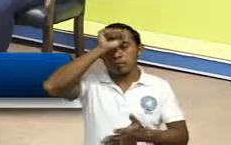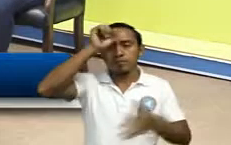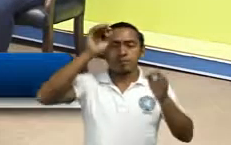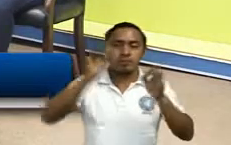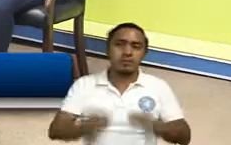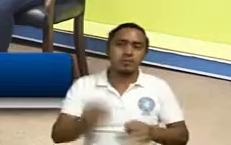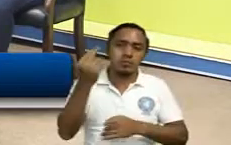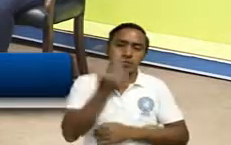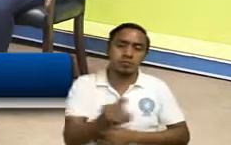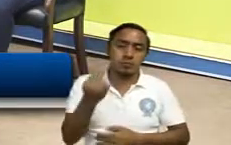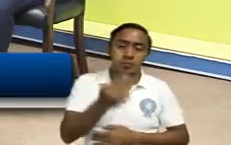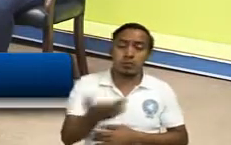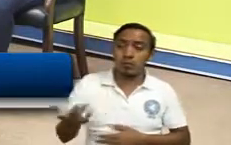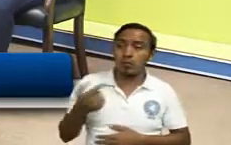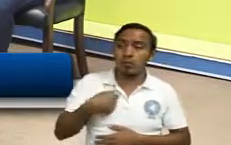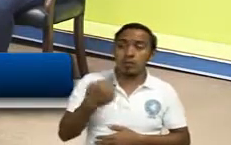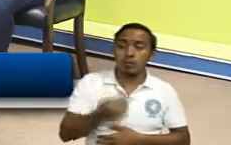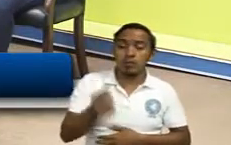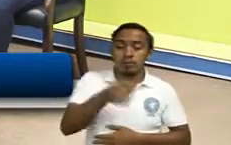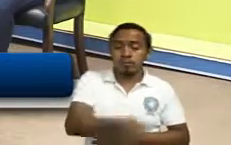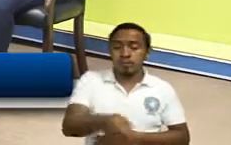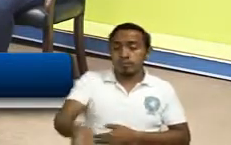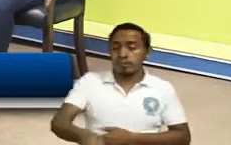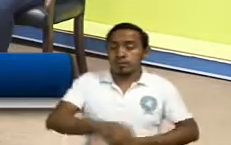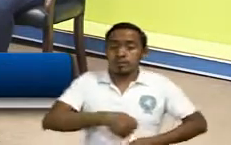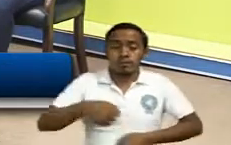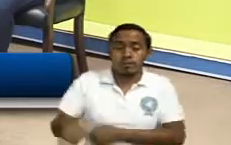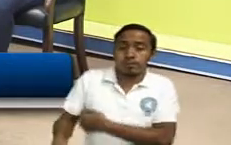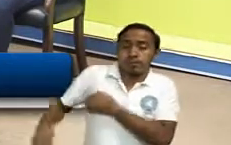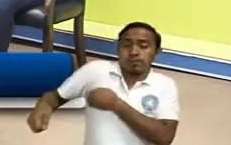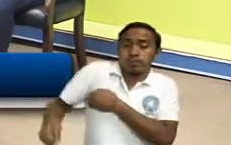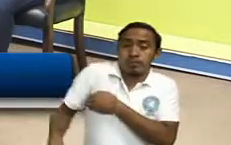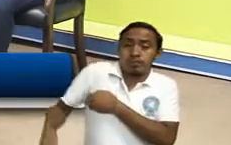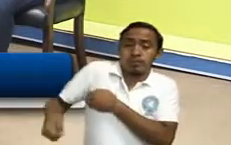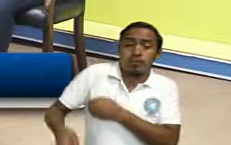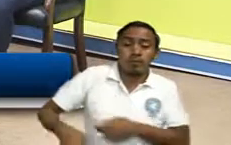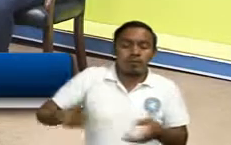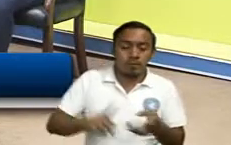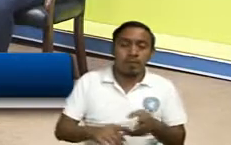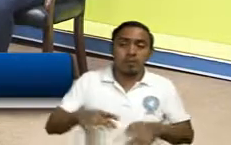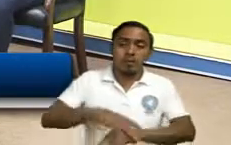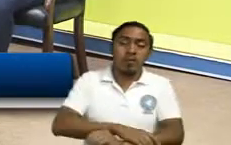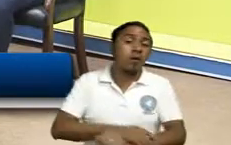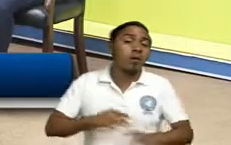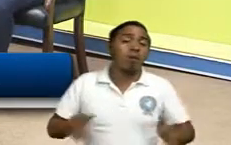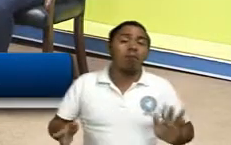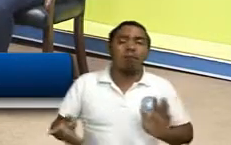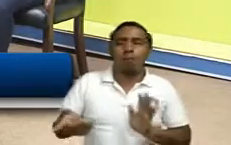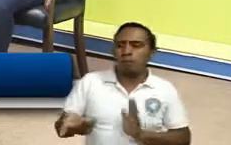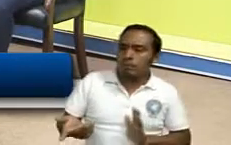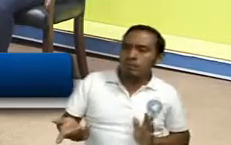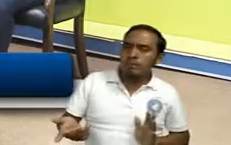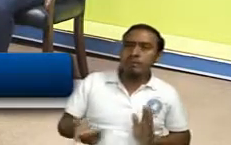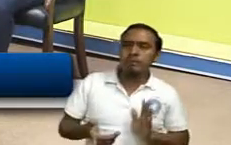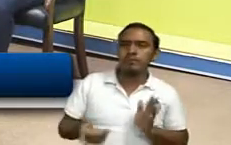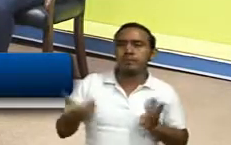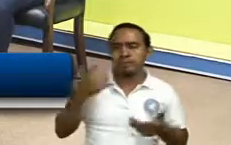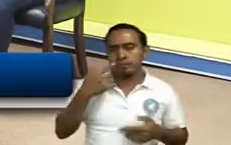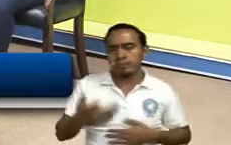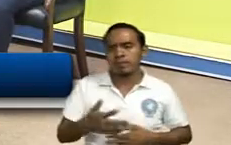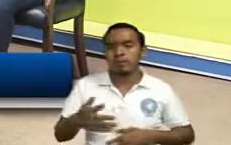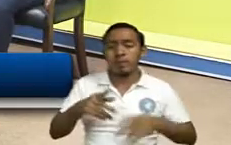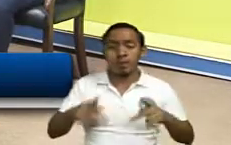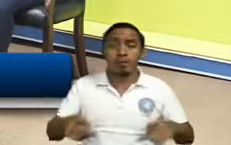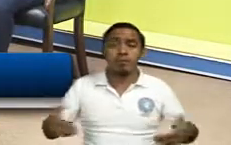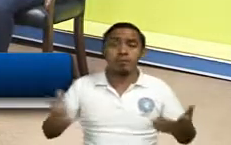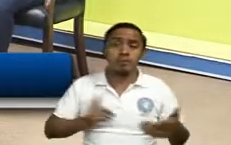por ejemplo, el bastón, las muletas, su prótesis. Porque, obviamente, una persona, a ver, que presenta una